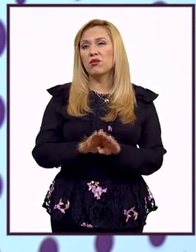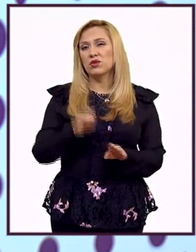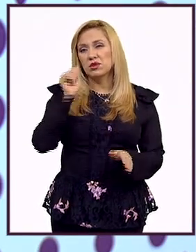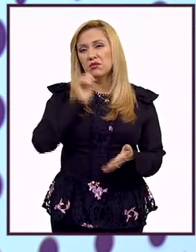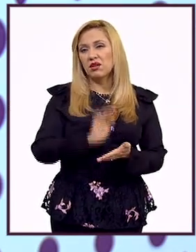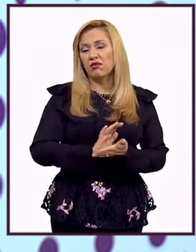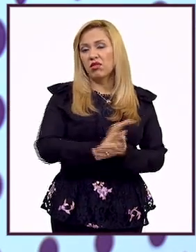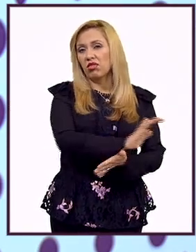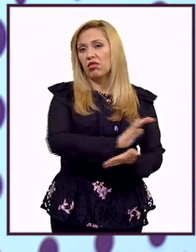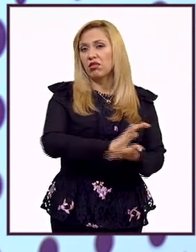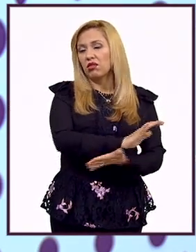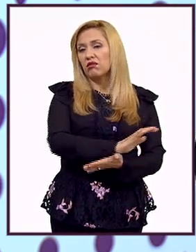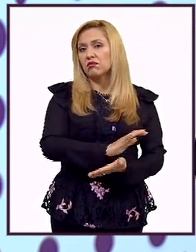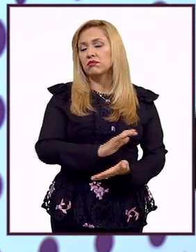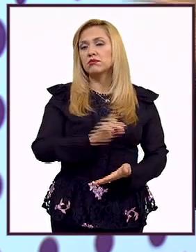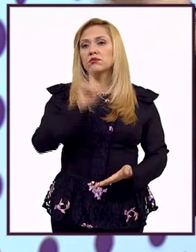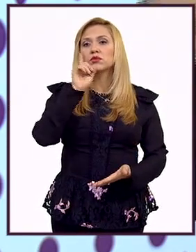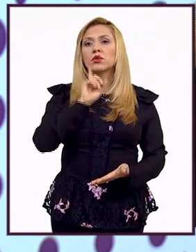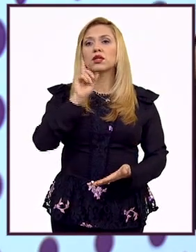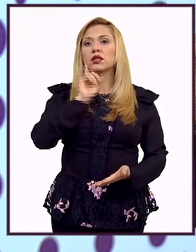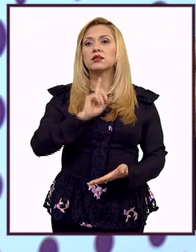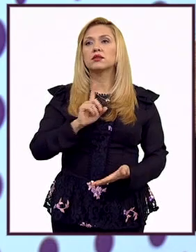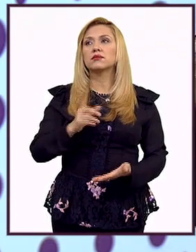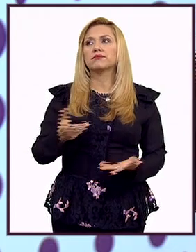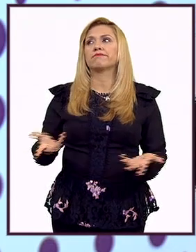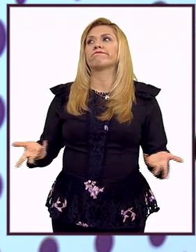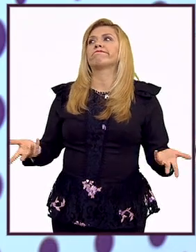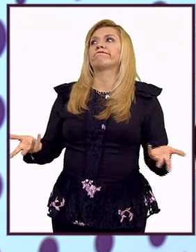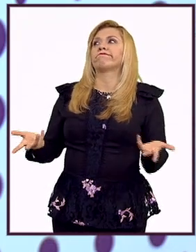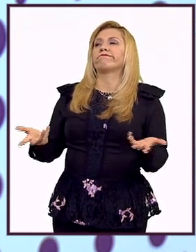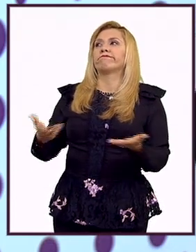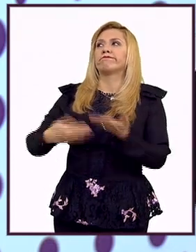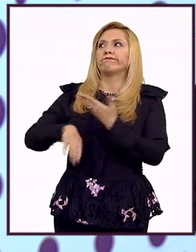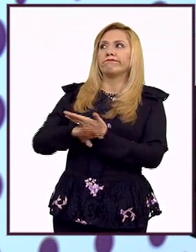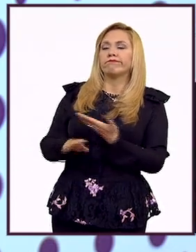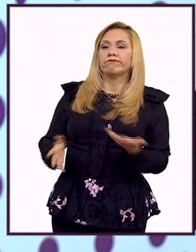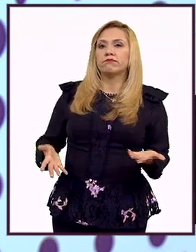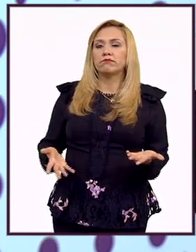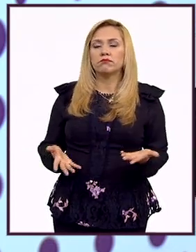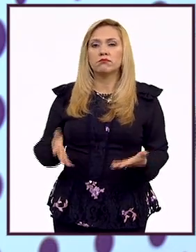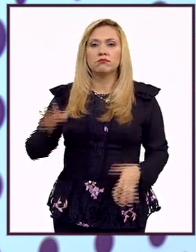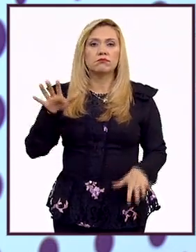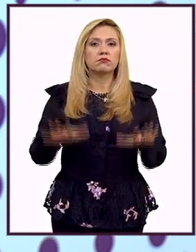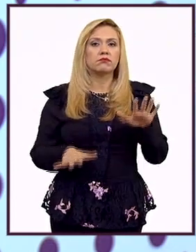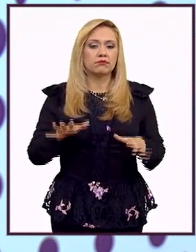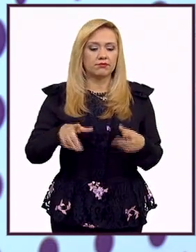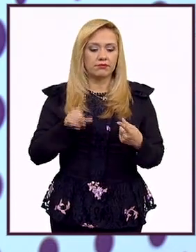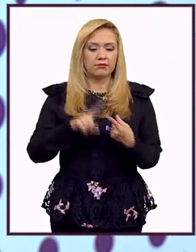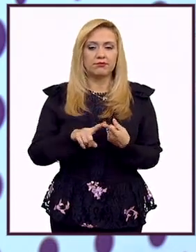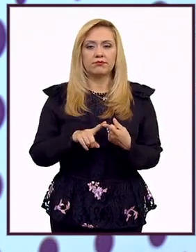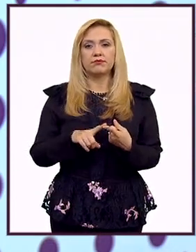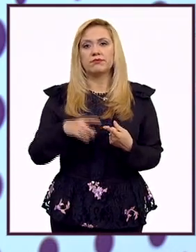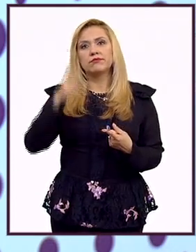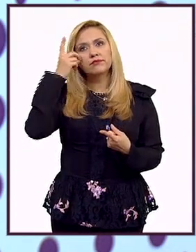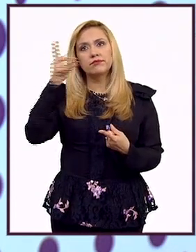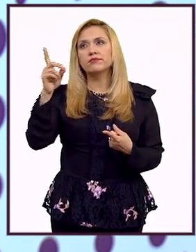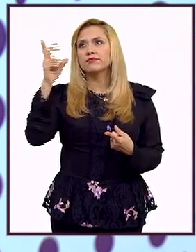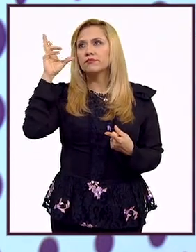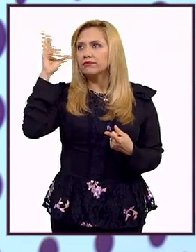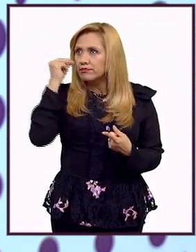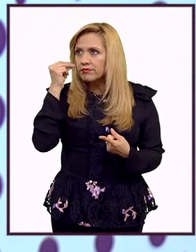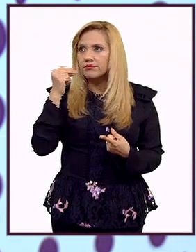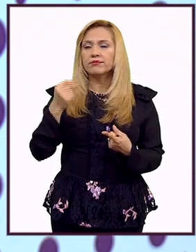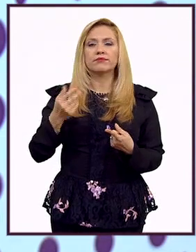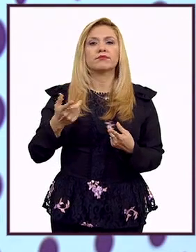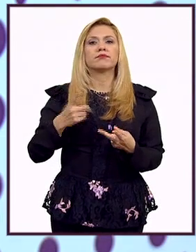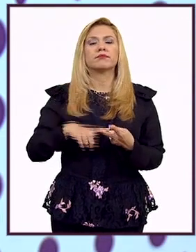toma de decisiones y las mujeres son afectadas en este sentido, ¿no? Porque muchas veces son afectadas por la compraventa de tierras, por proyectos